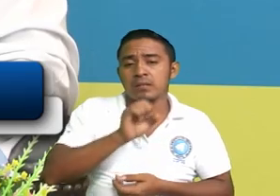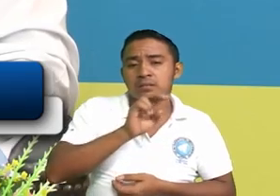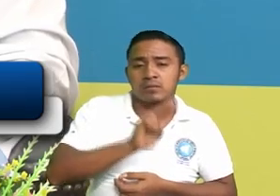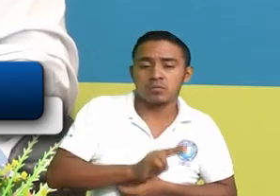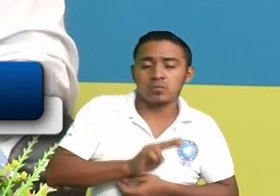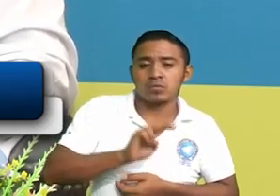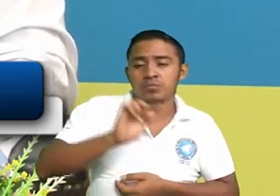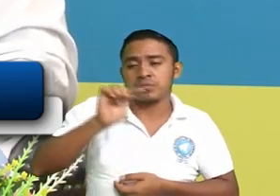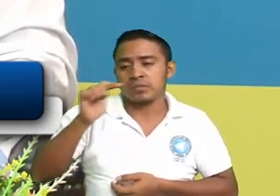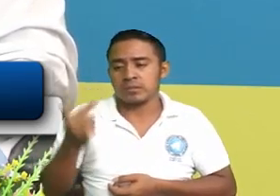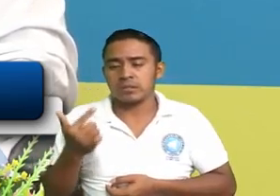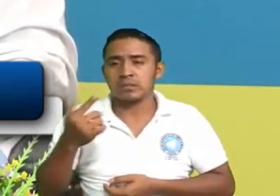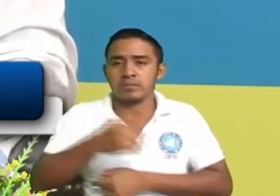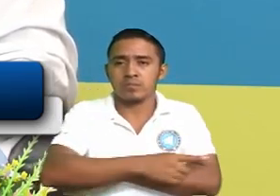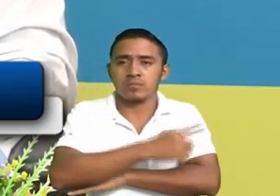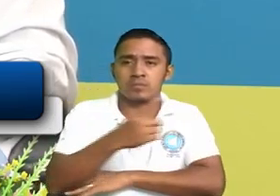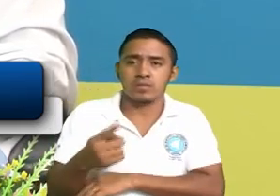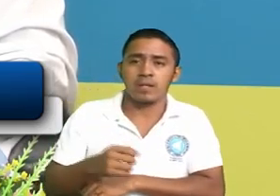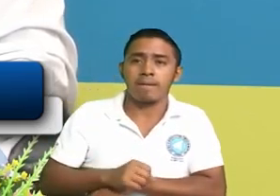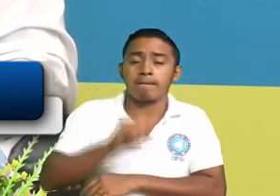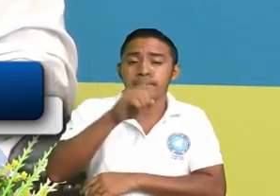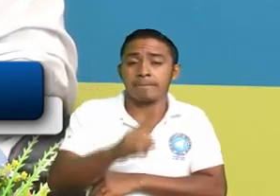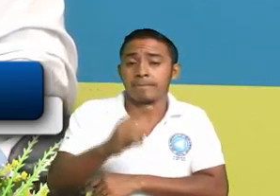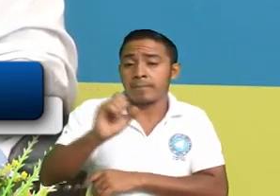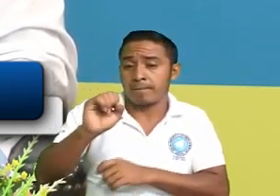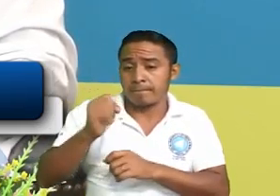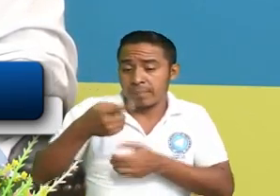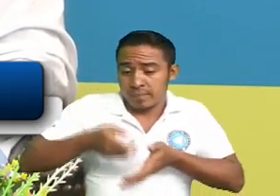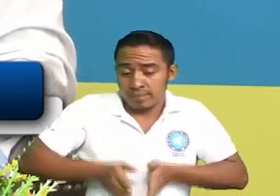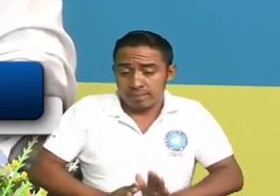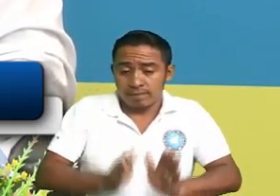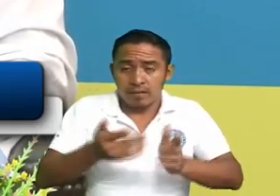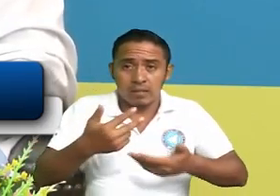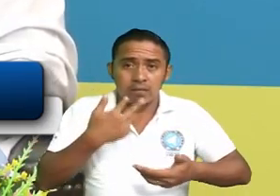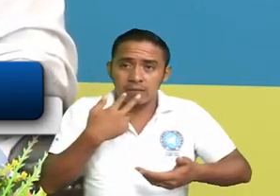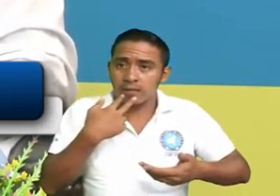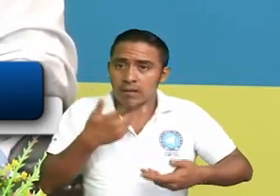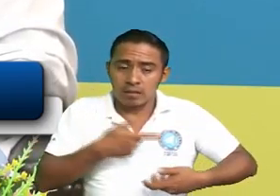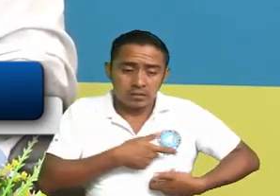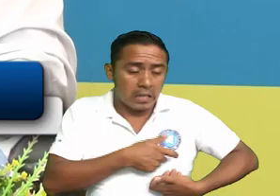o no es así? Así es, perfectamente. El calostro no es nada más que